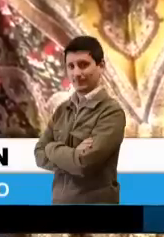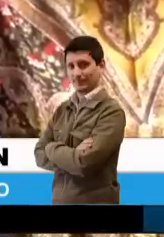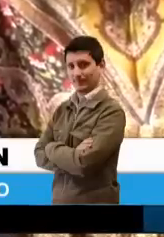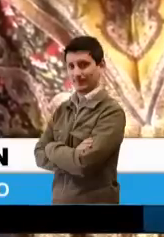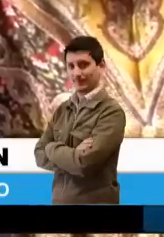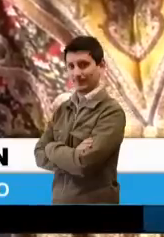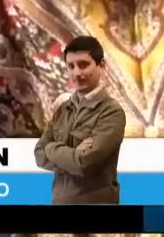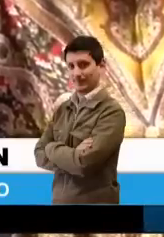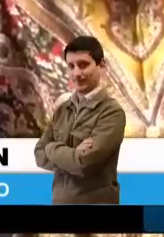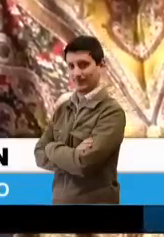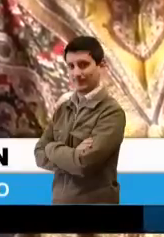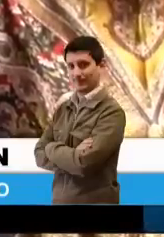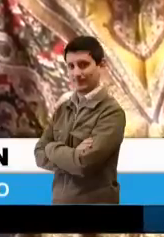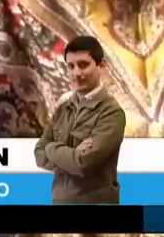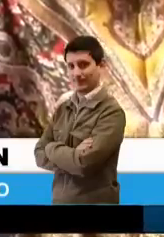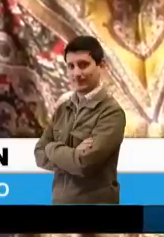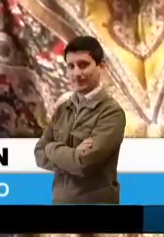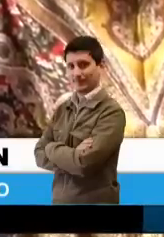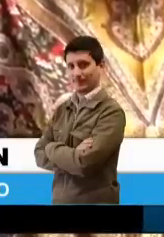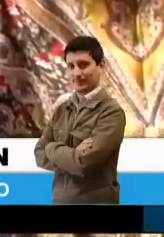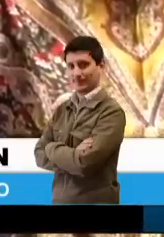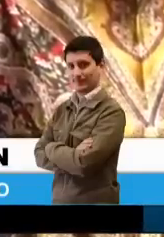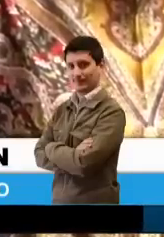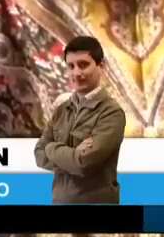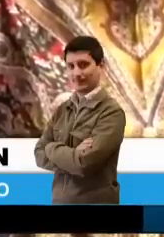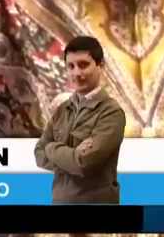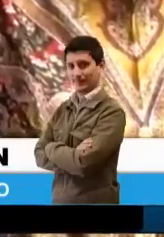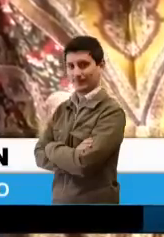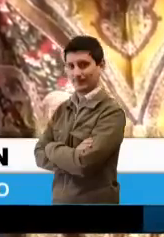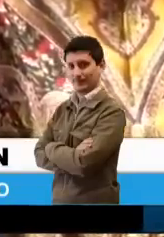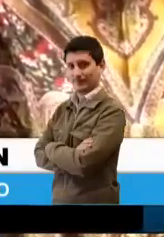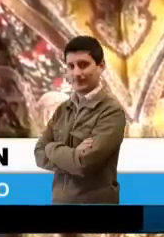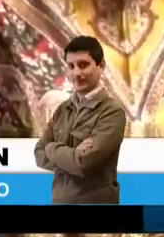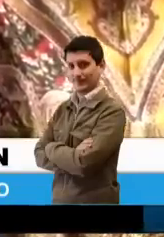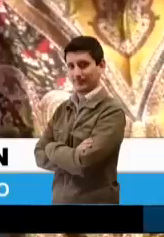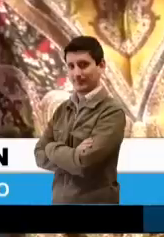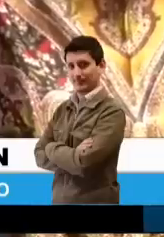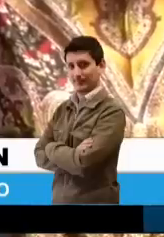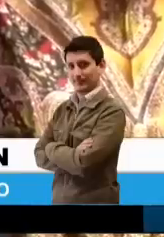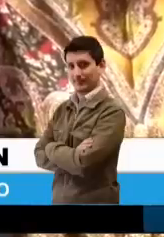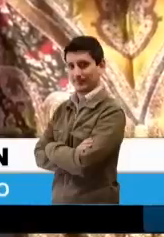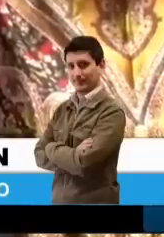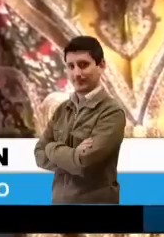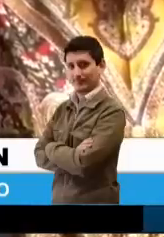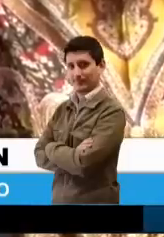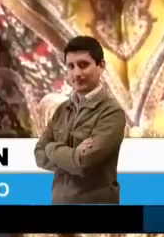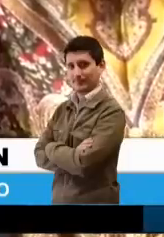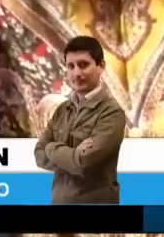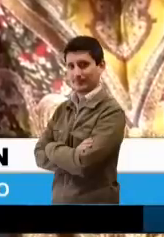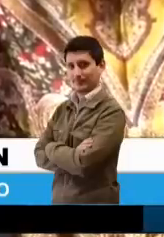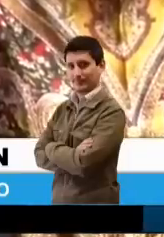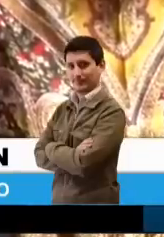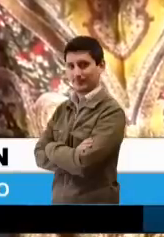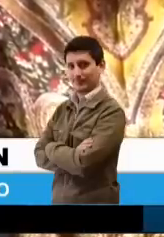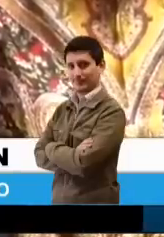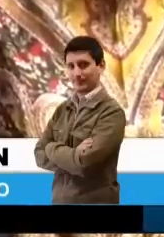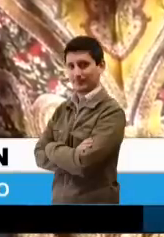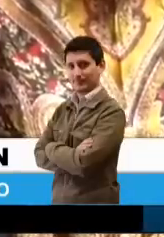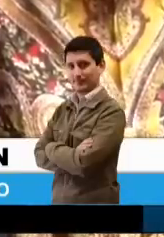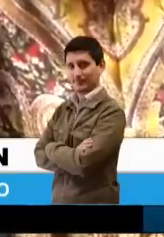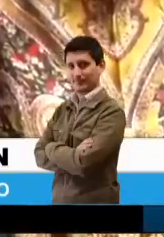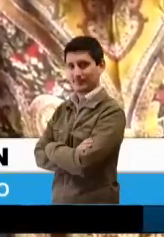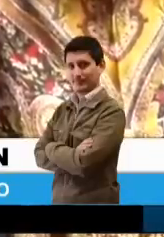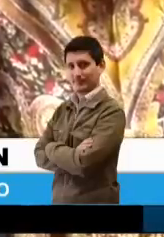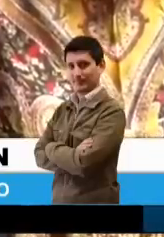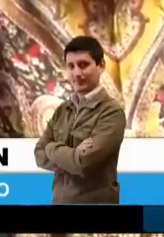negociación no fue sobre el contenido de la reforma. La negociación fue por otras cosas, por ofrecimientos de urgencias, por ofrecimientos de algún tipo de